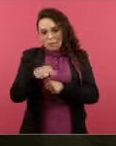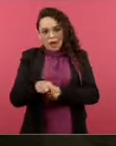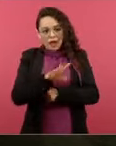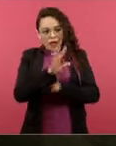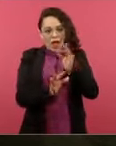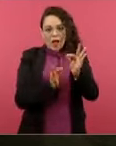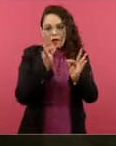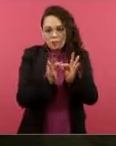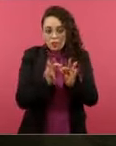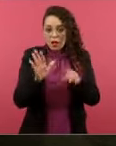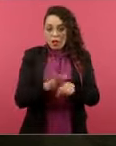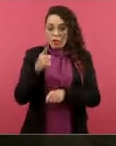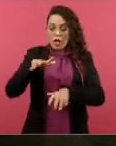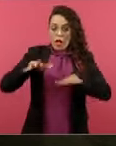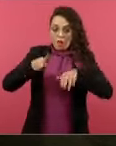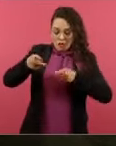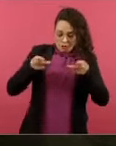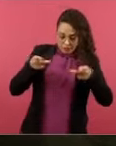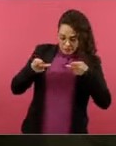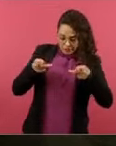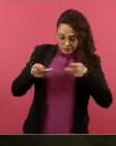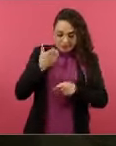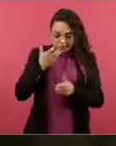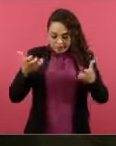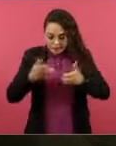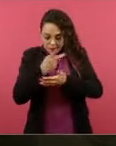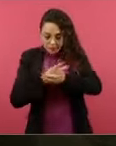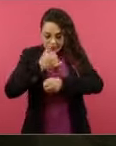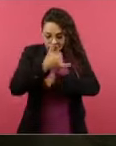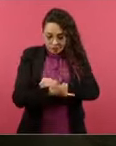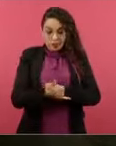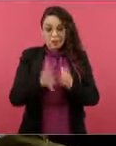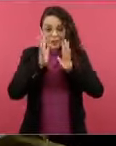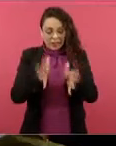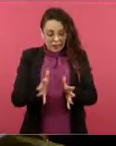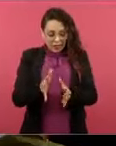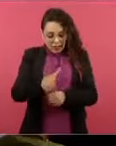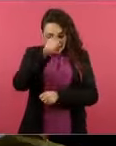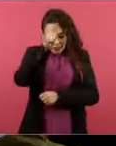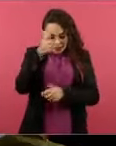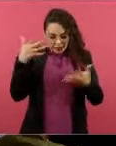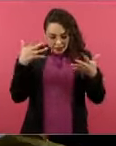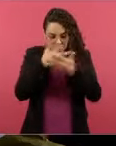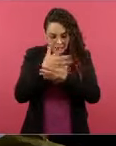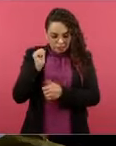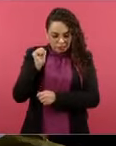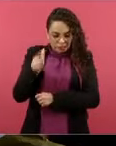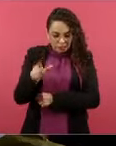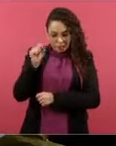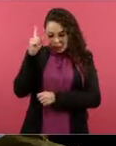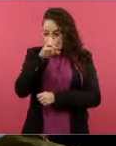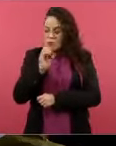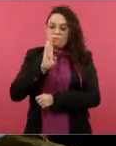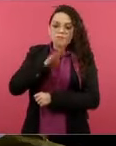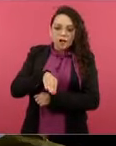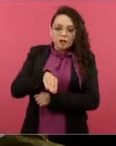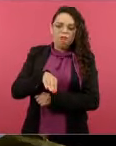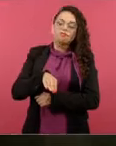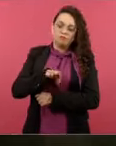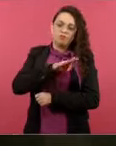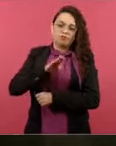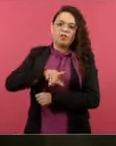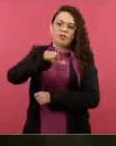proyecto, pues siempre habrá algo que mejorar y habrán retos que se nos pongan. ¿Por qué este proyecto es